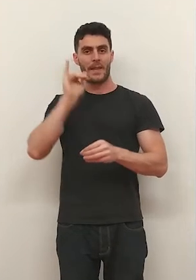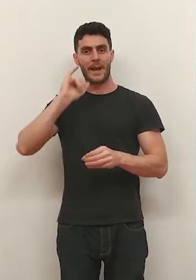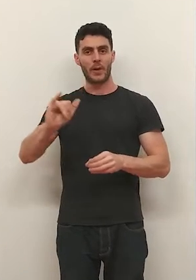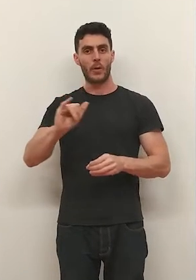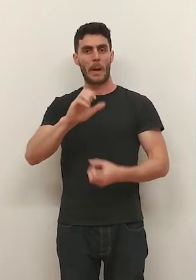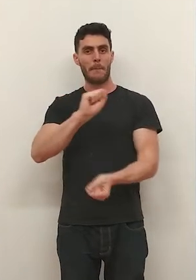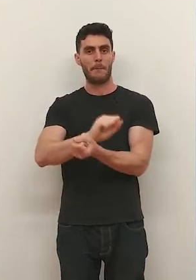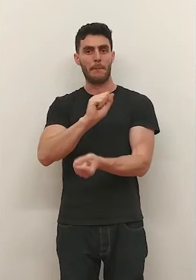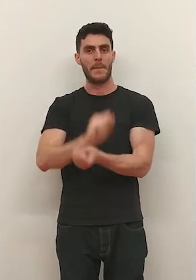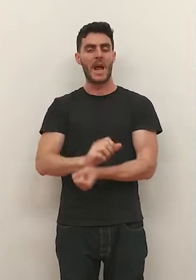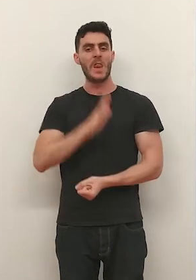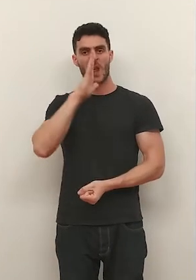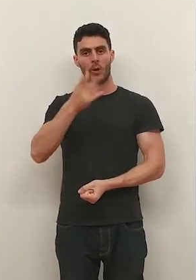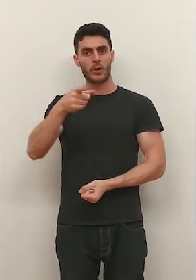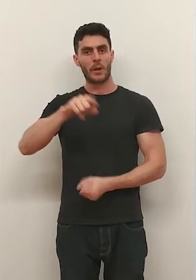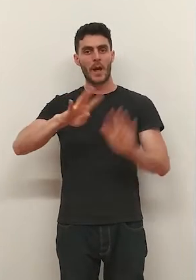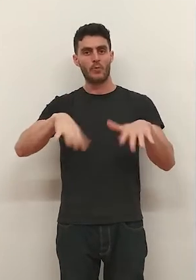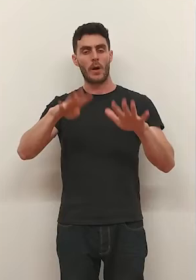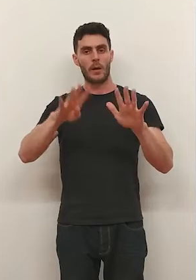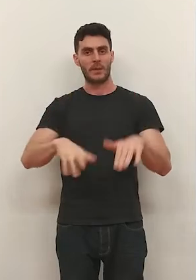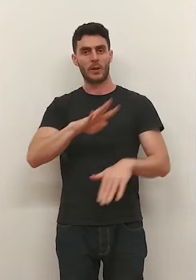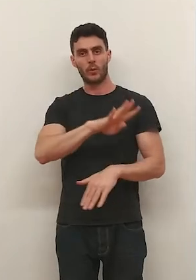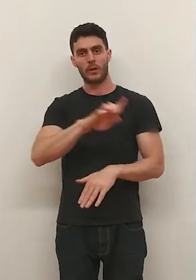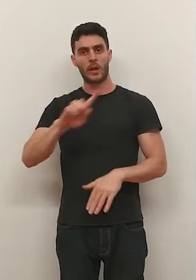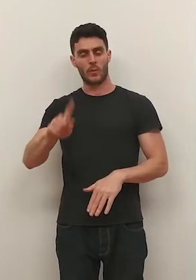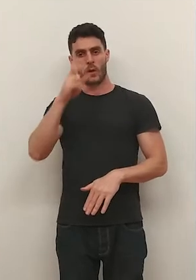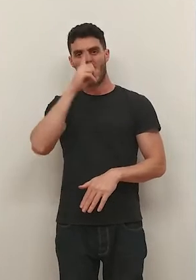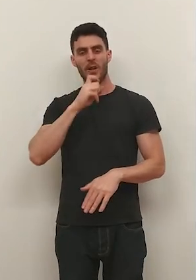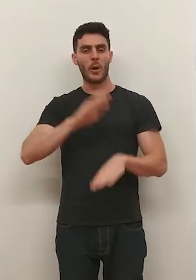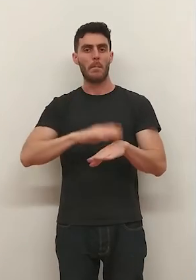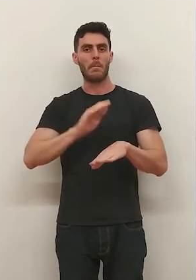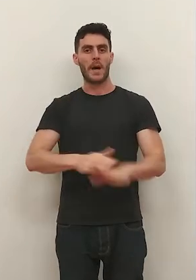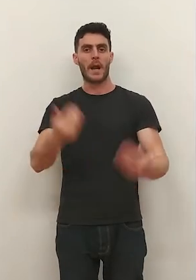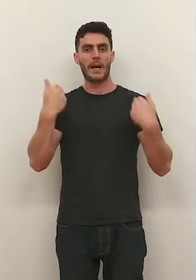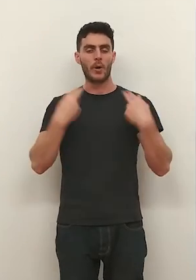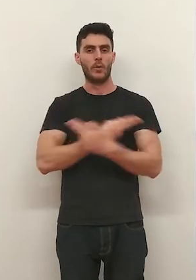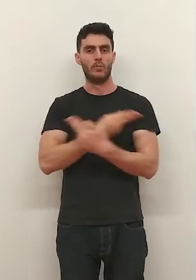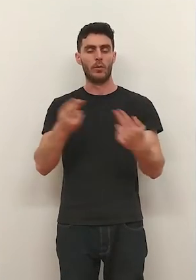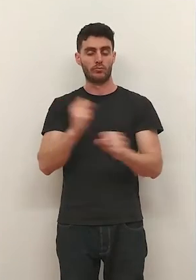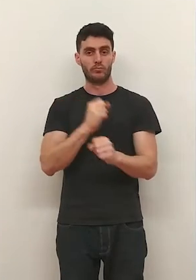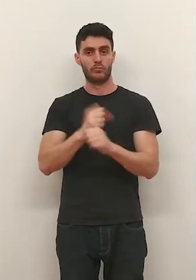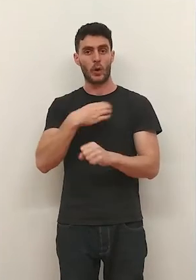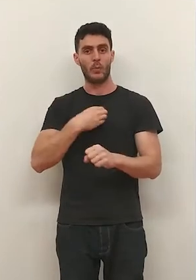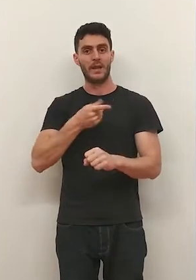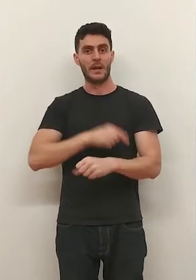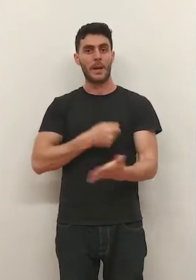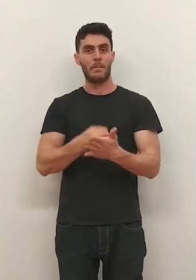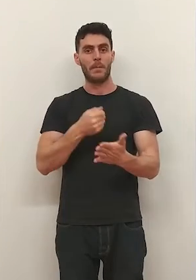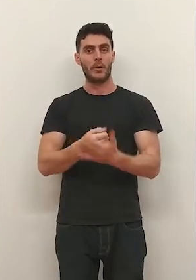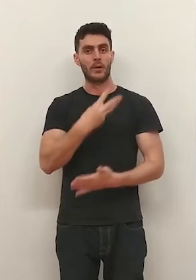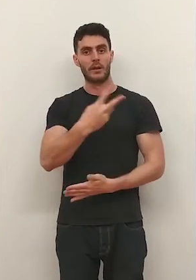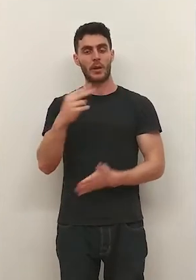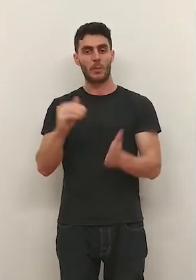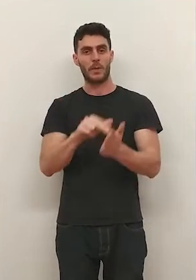de 5 años y 9 meses de cárcel, 41 años de inhabilitación para ejercer cargo público y el pago de más de 30.000 euros por